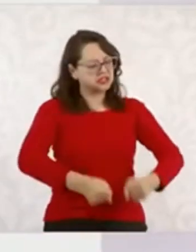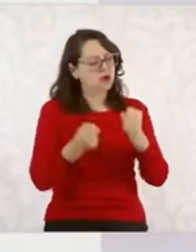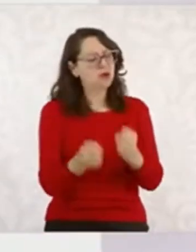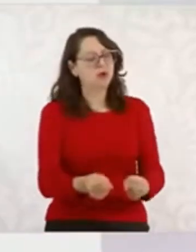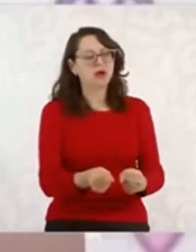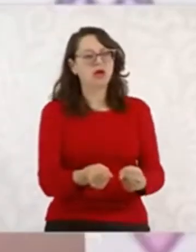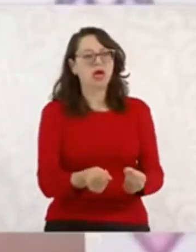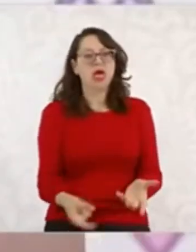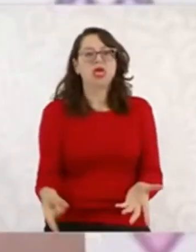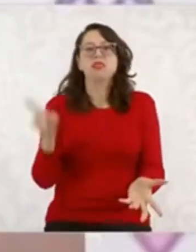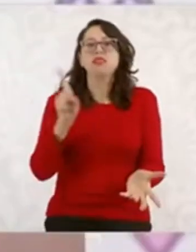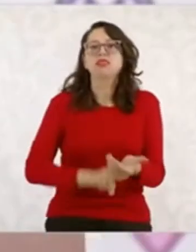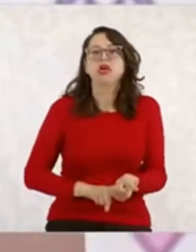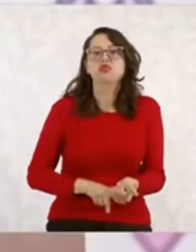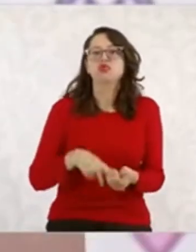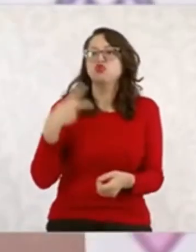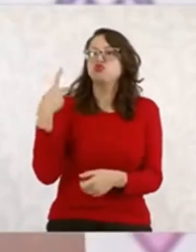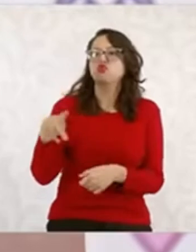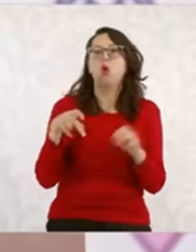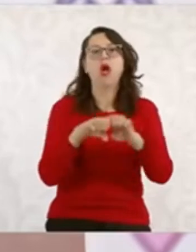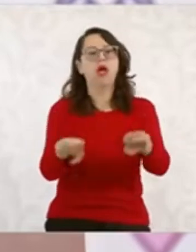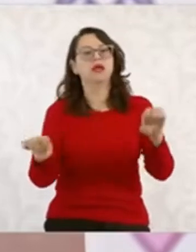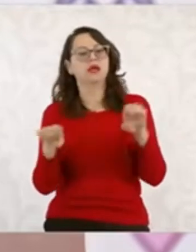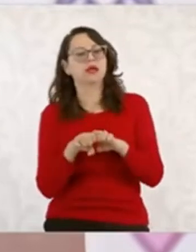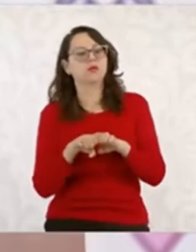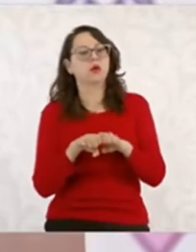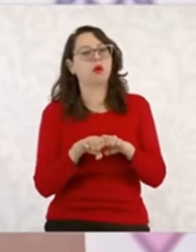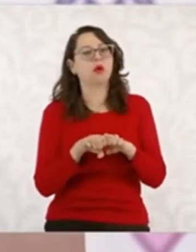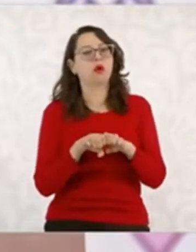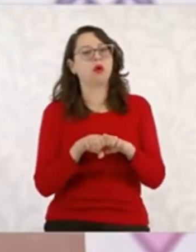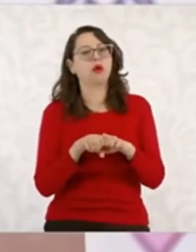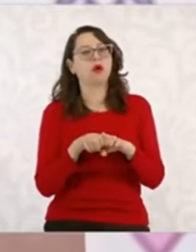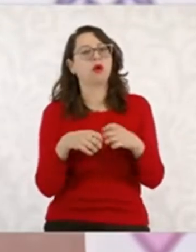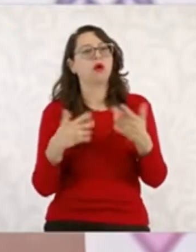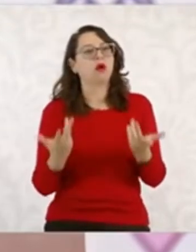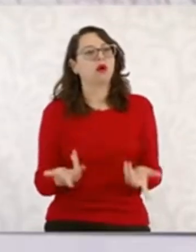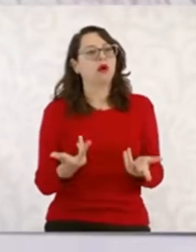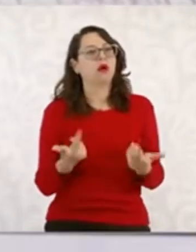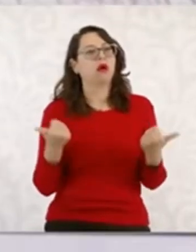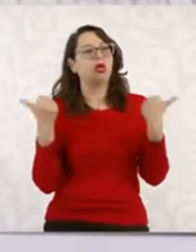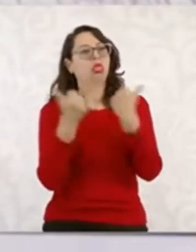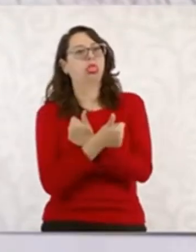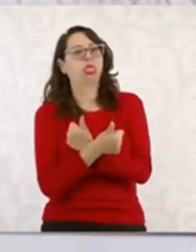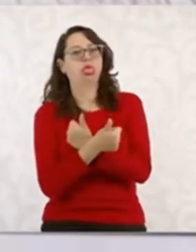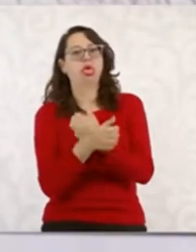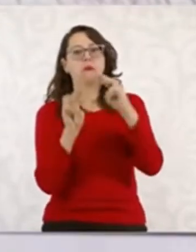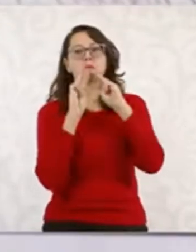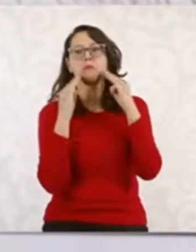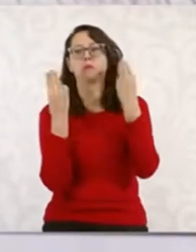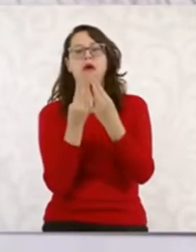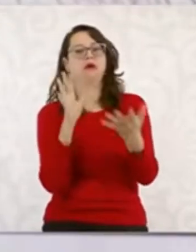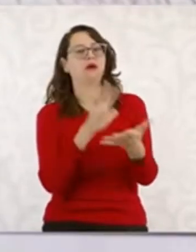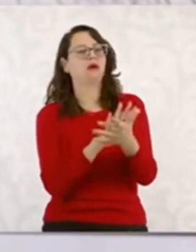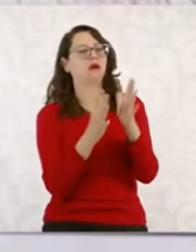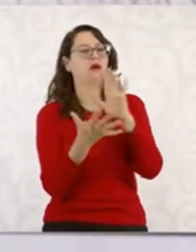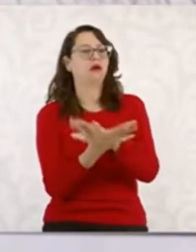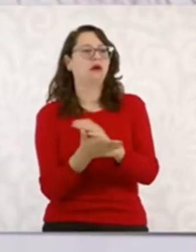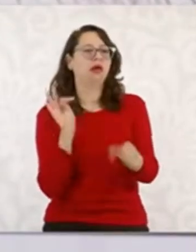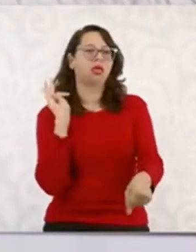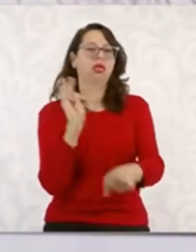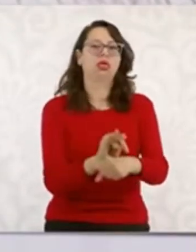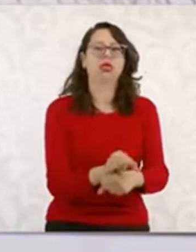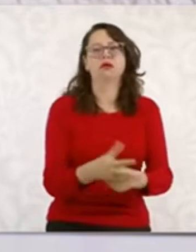Bueno, y resulta que años después detienen a su secretario de Seguridad que encabezaba esa